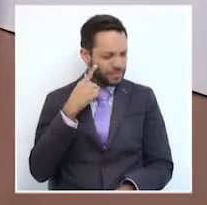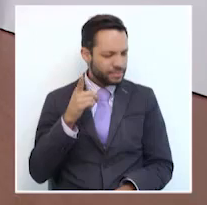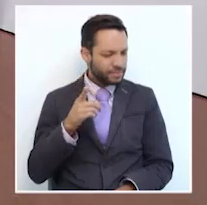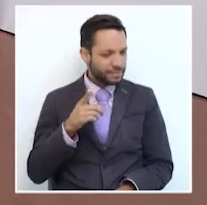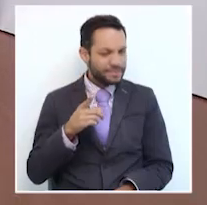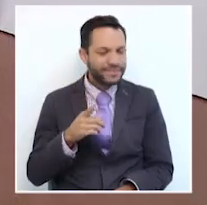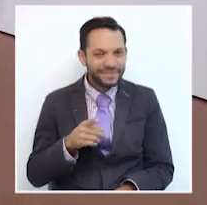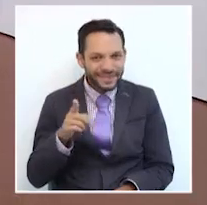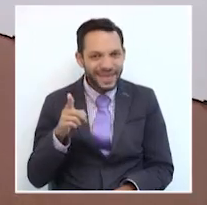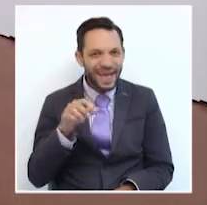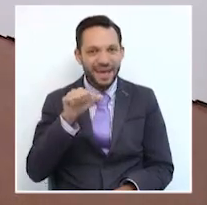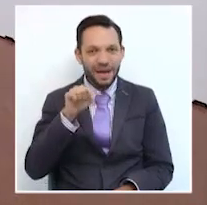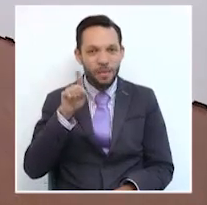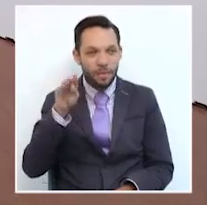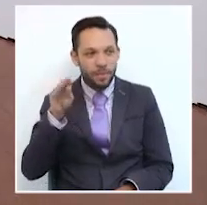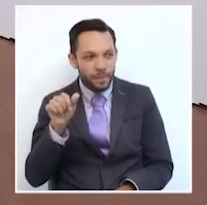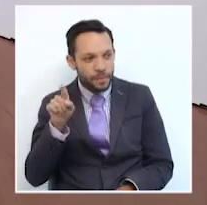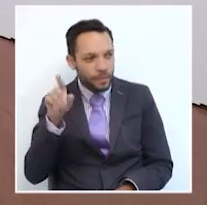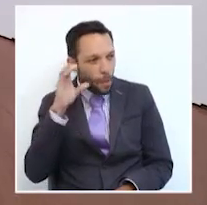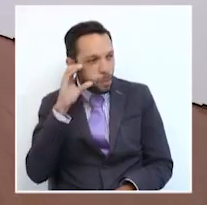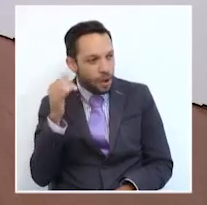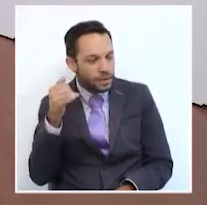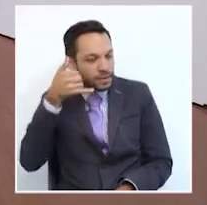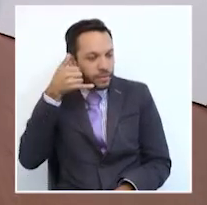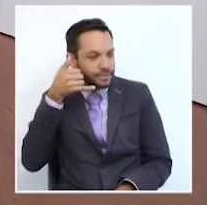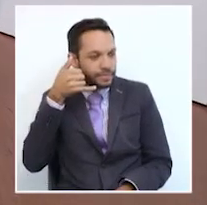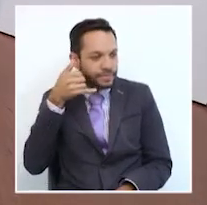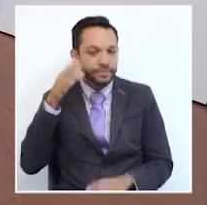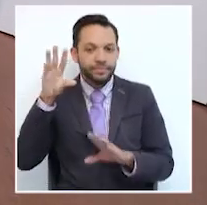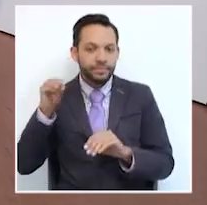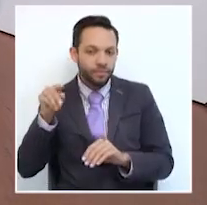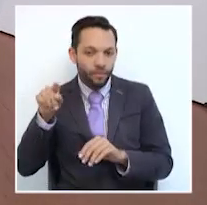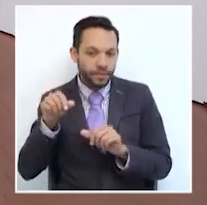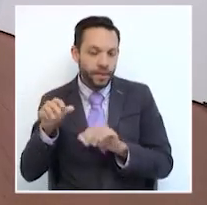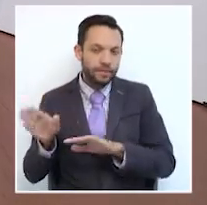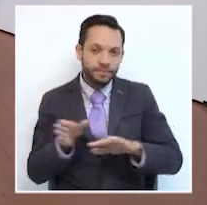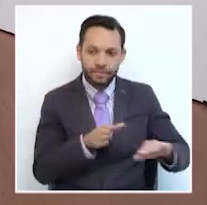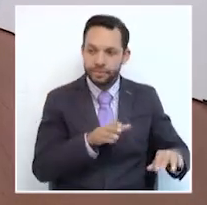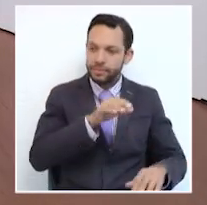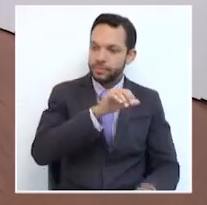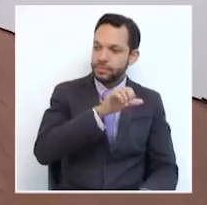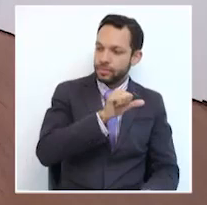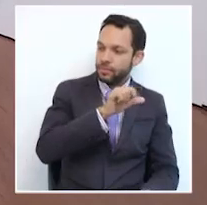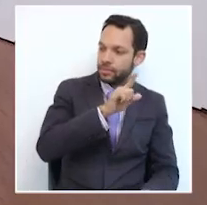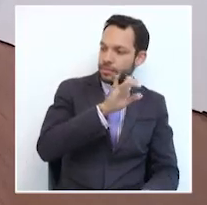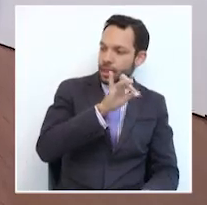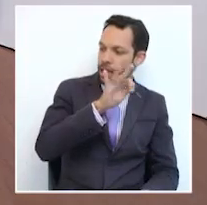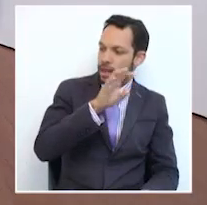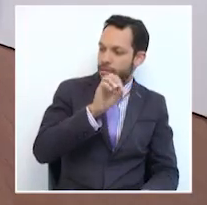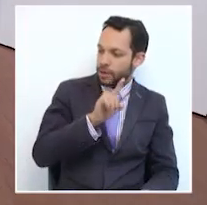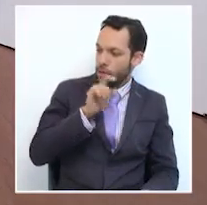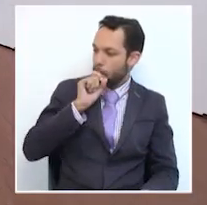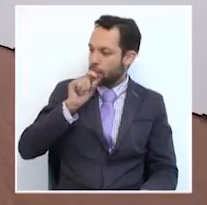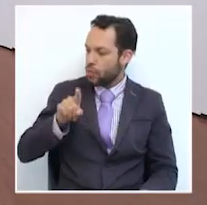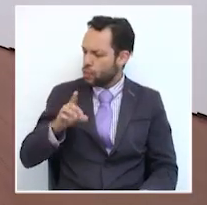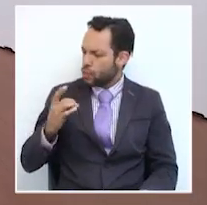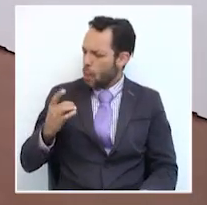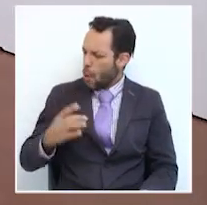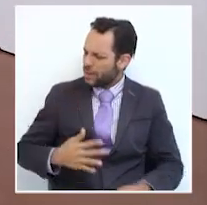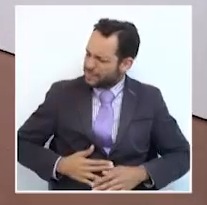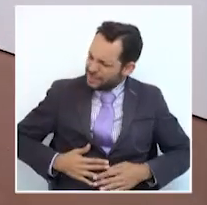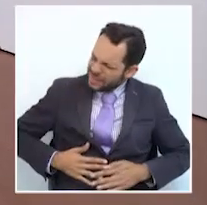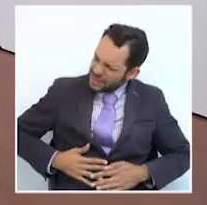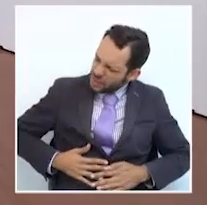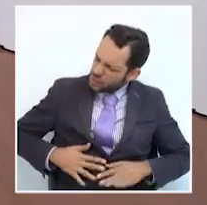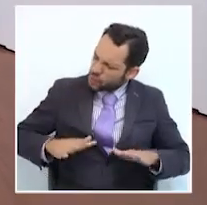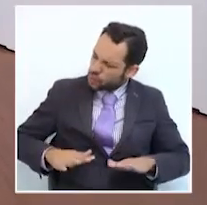alva bueno no sé sé que yo alberto calvo pregunta que es bueno para el dolor pélvico en hombres es